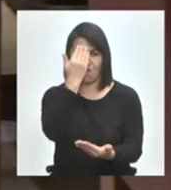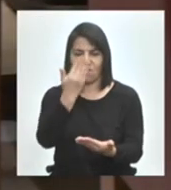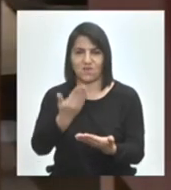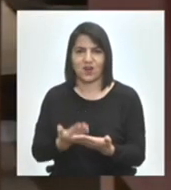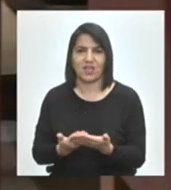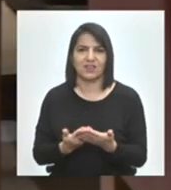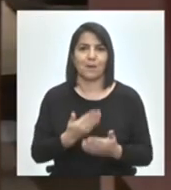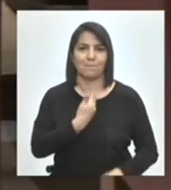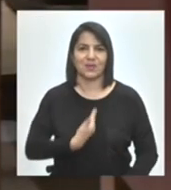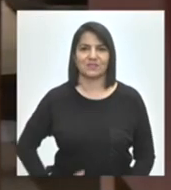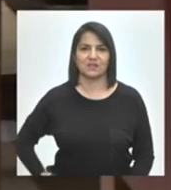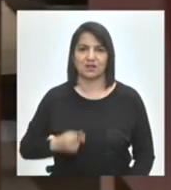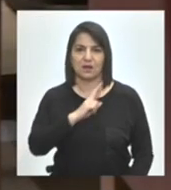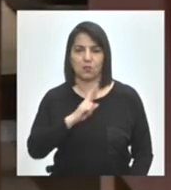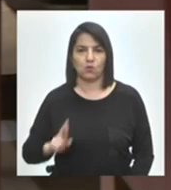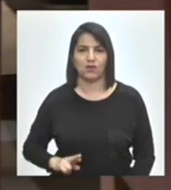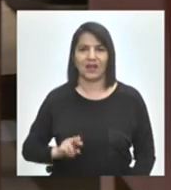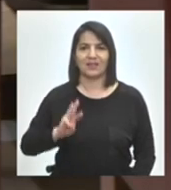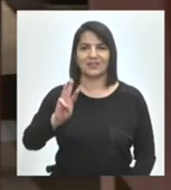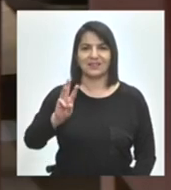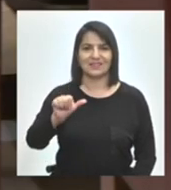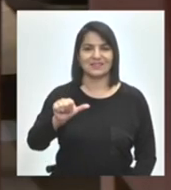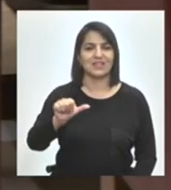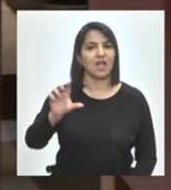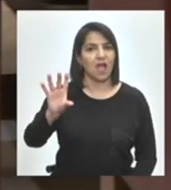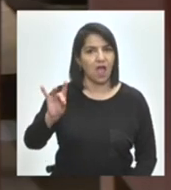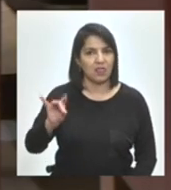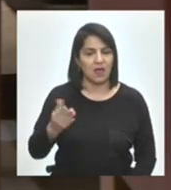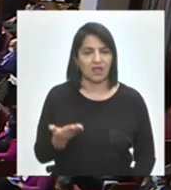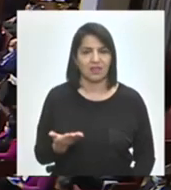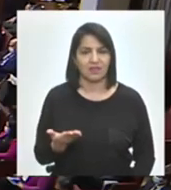36 años de edad. Por cierto,